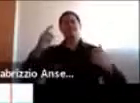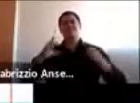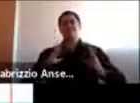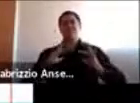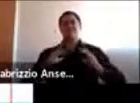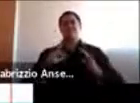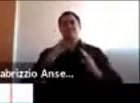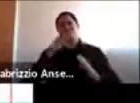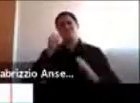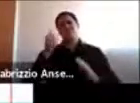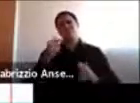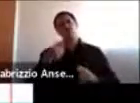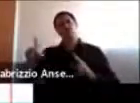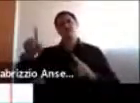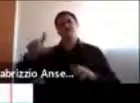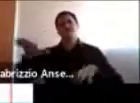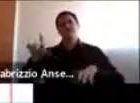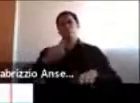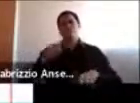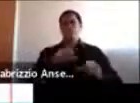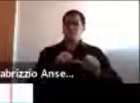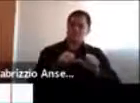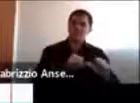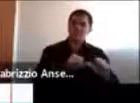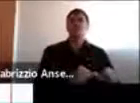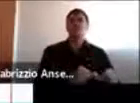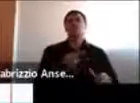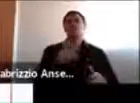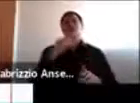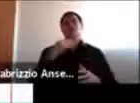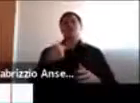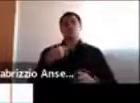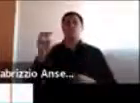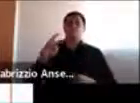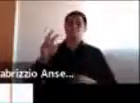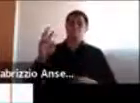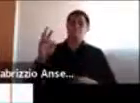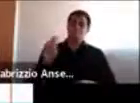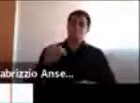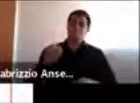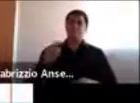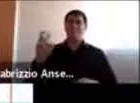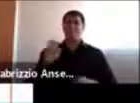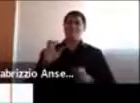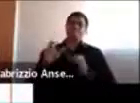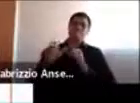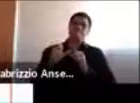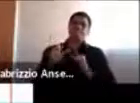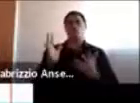nos presionemos ni nosotros como mamás como papás o como profesores ni los niños tampoco